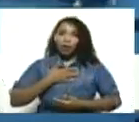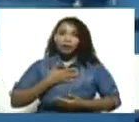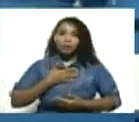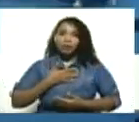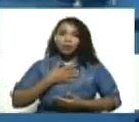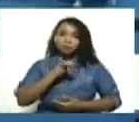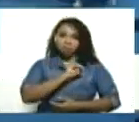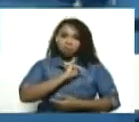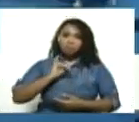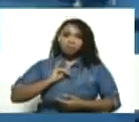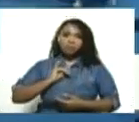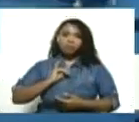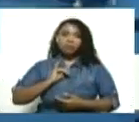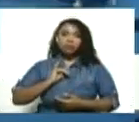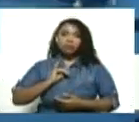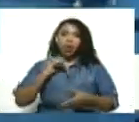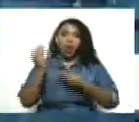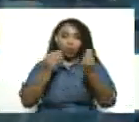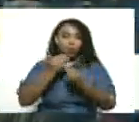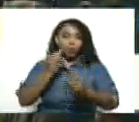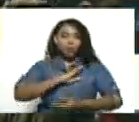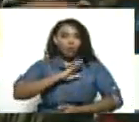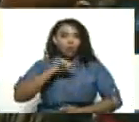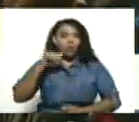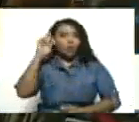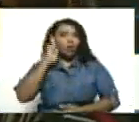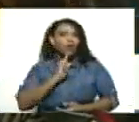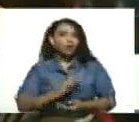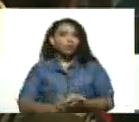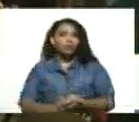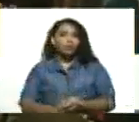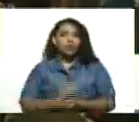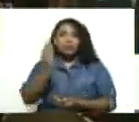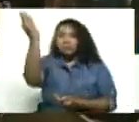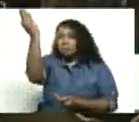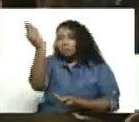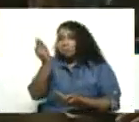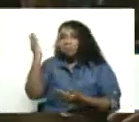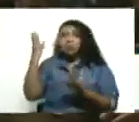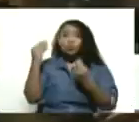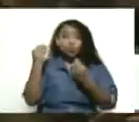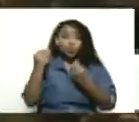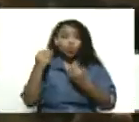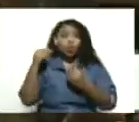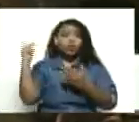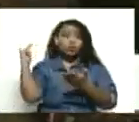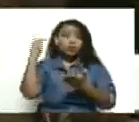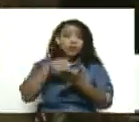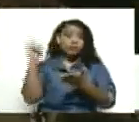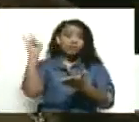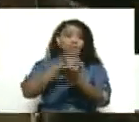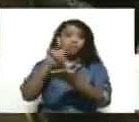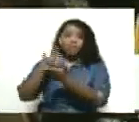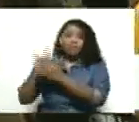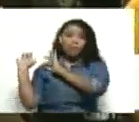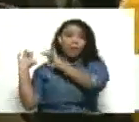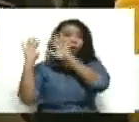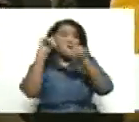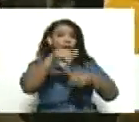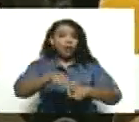identificarse como bolivarianos han venido muchos de ellos a estas tierras y